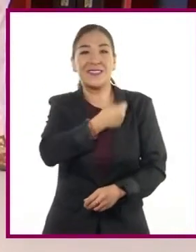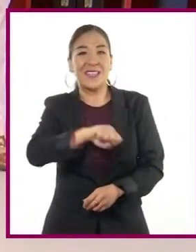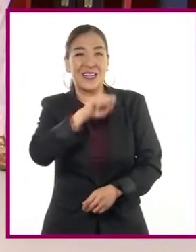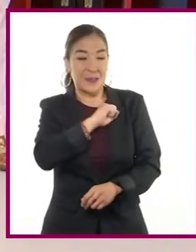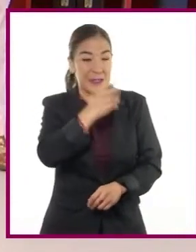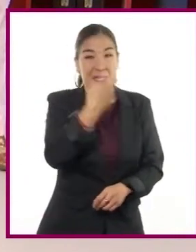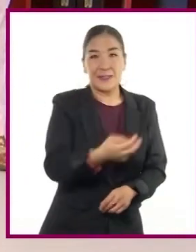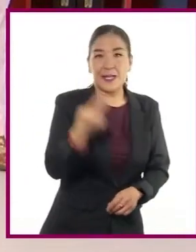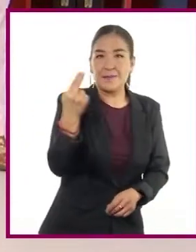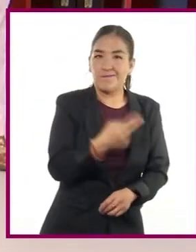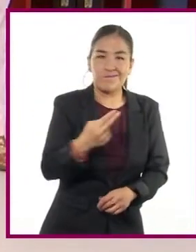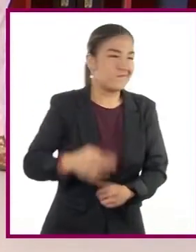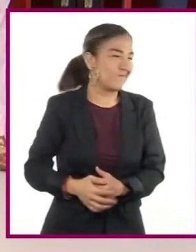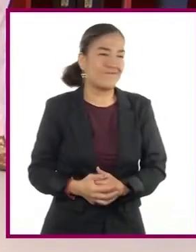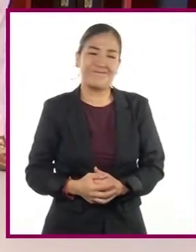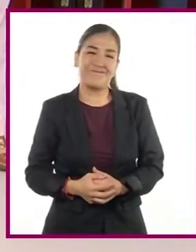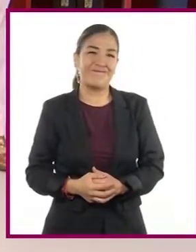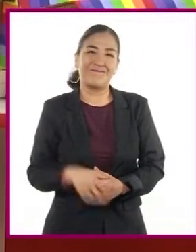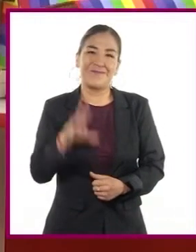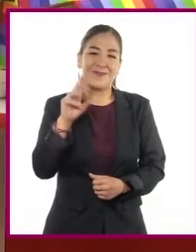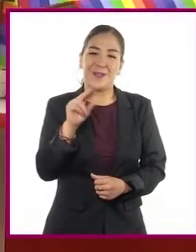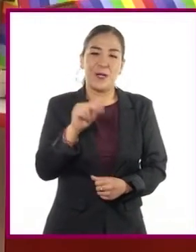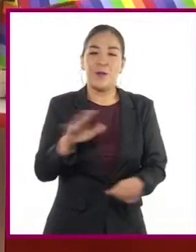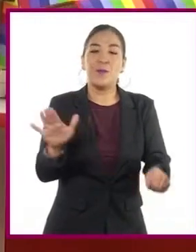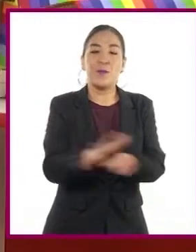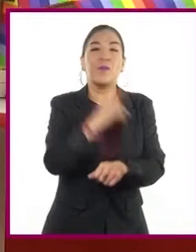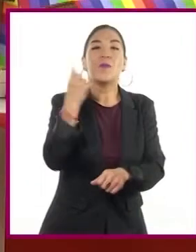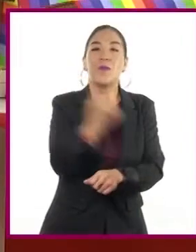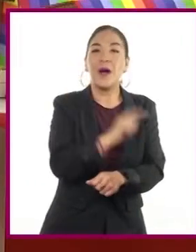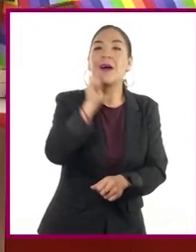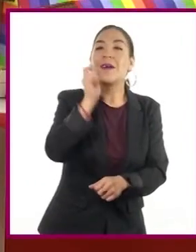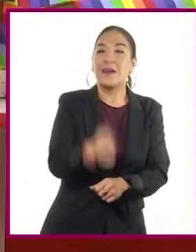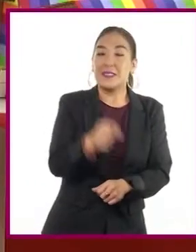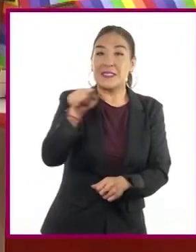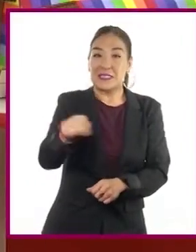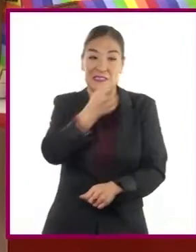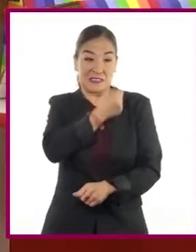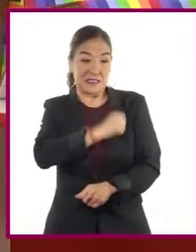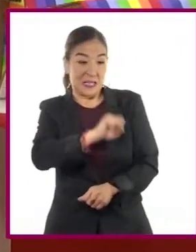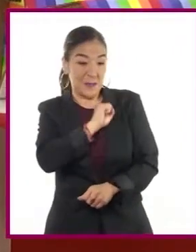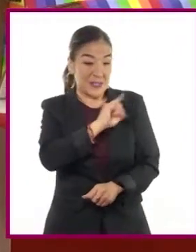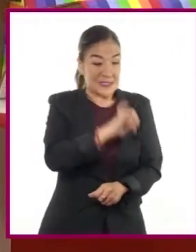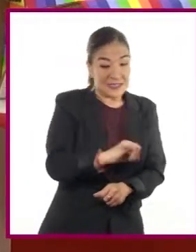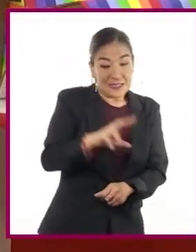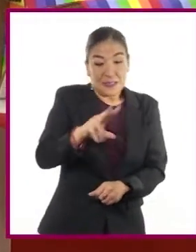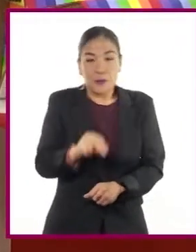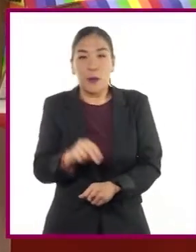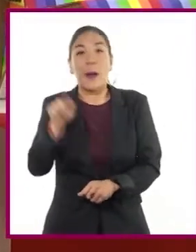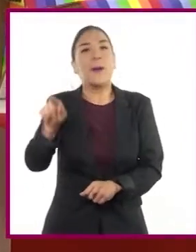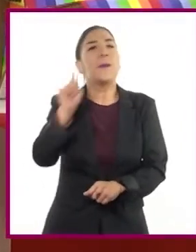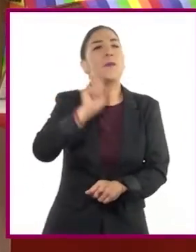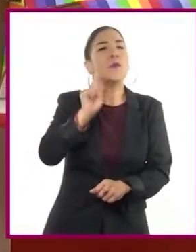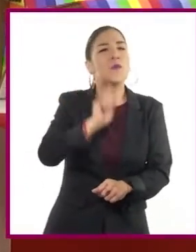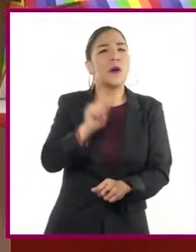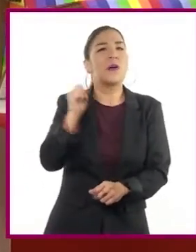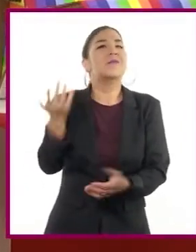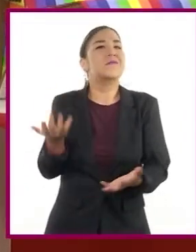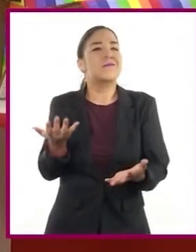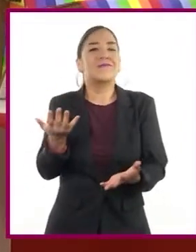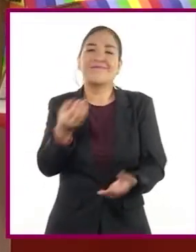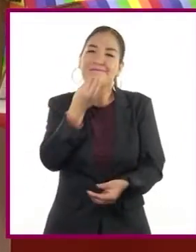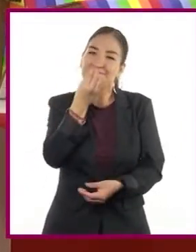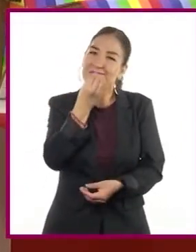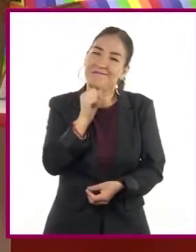ser la necesidad insatisfecha, porque más allá de ser saludable o no, mi sobrina no los